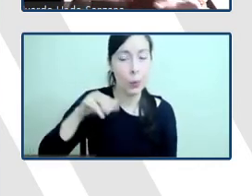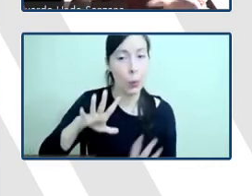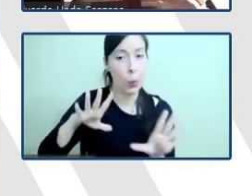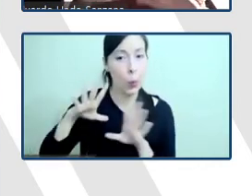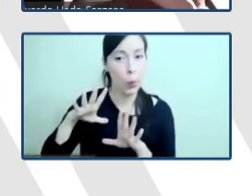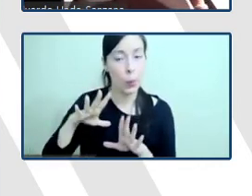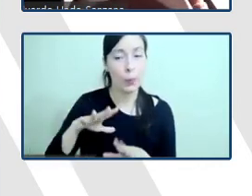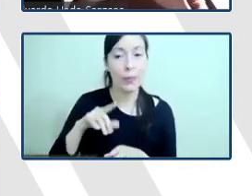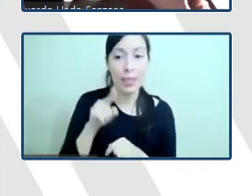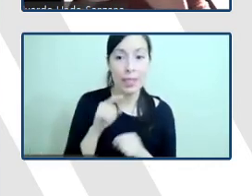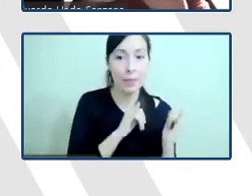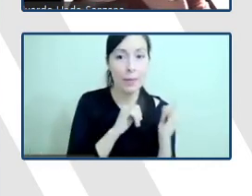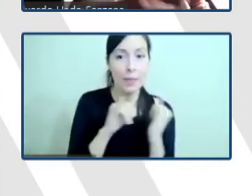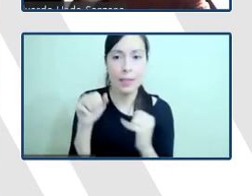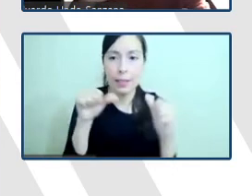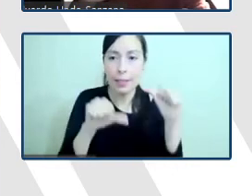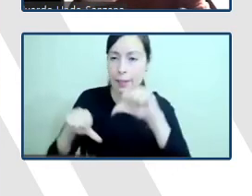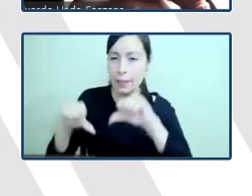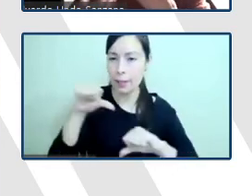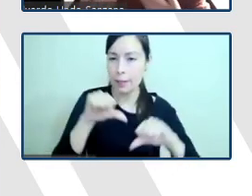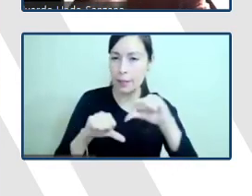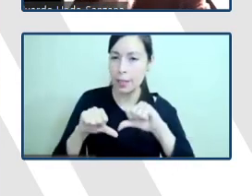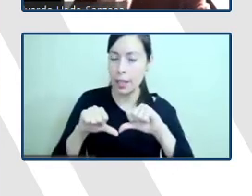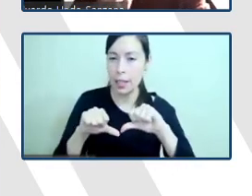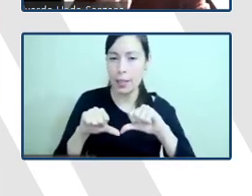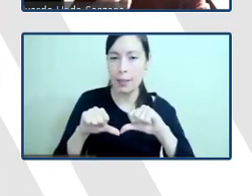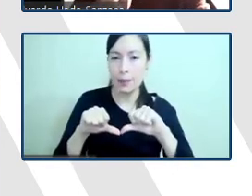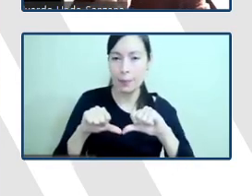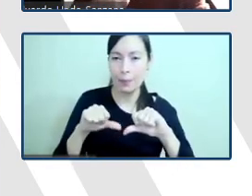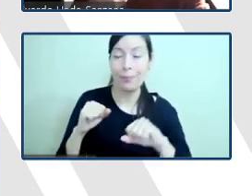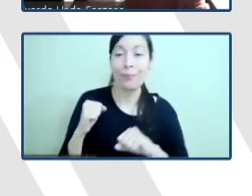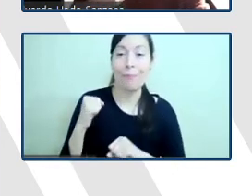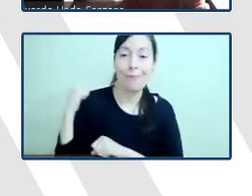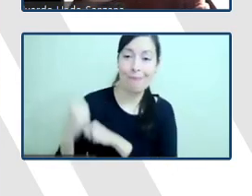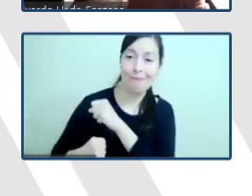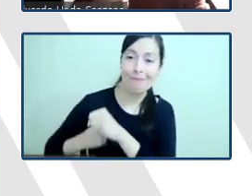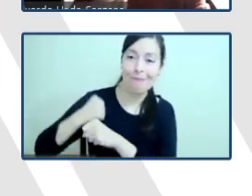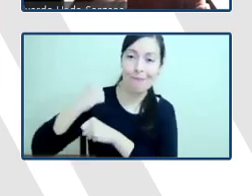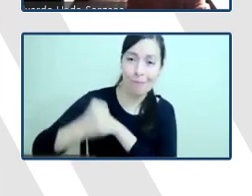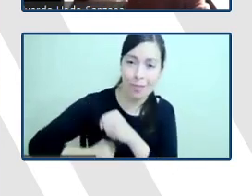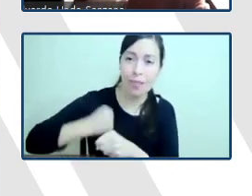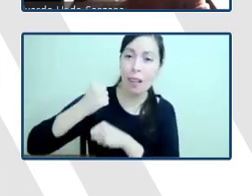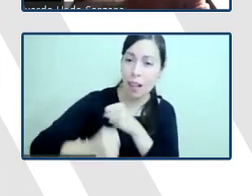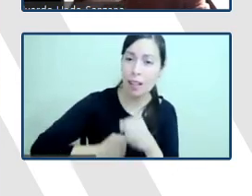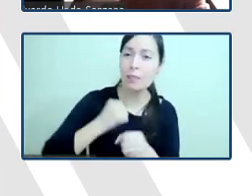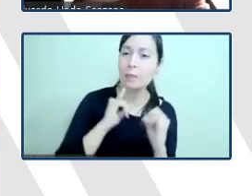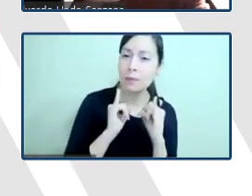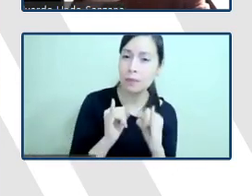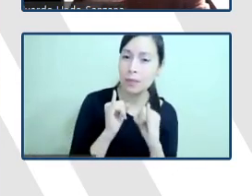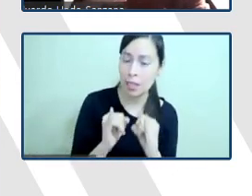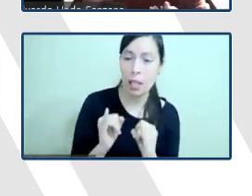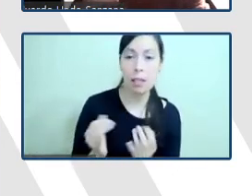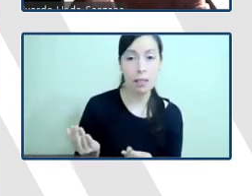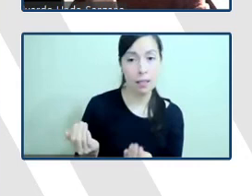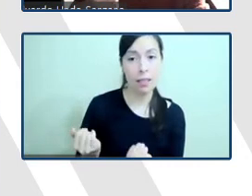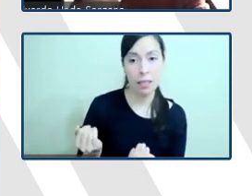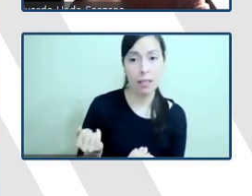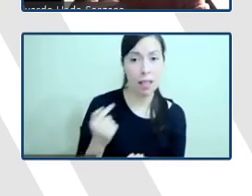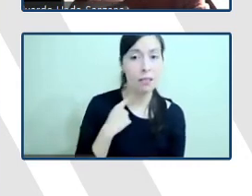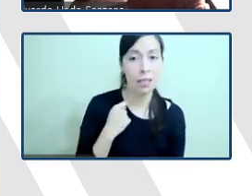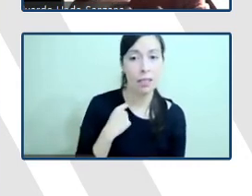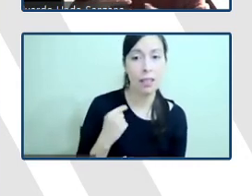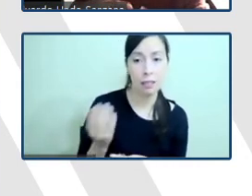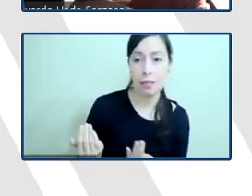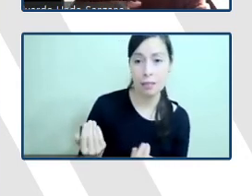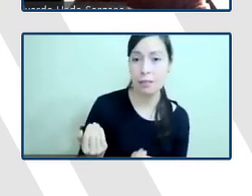estos datos científicos, que son décadas de datos, son necesarios cuando se está tomando una decisión de